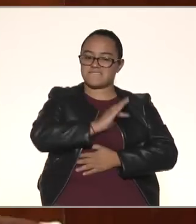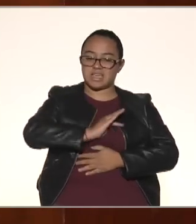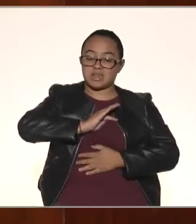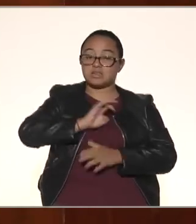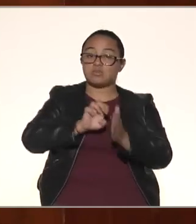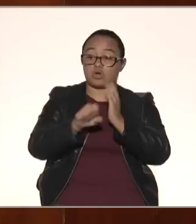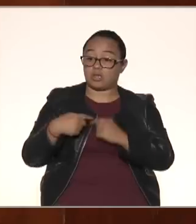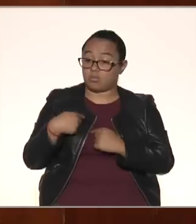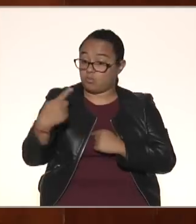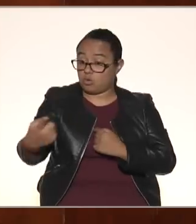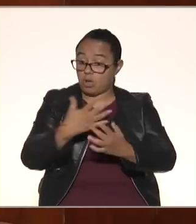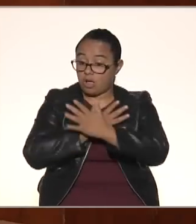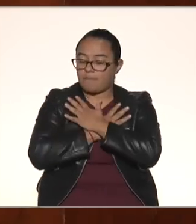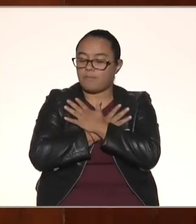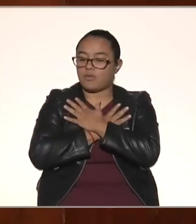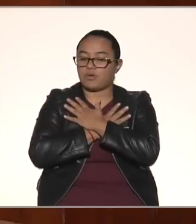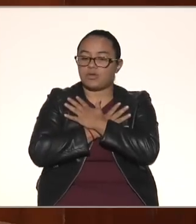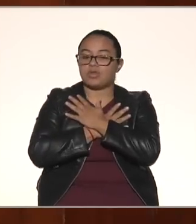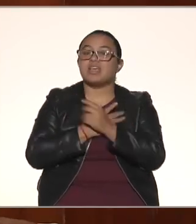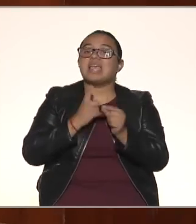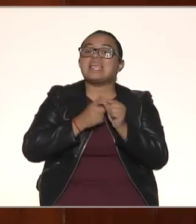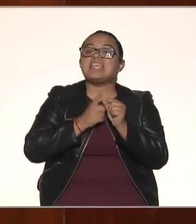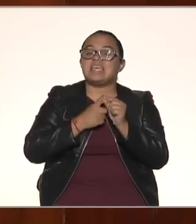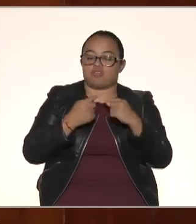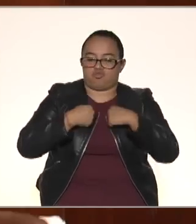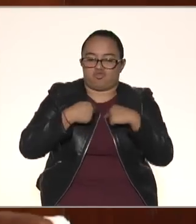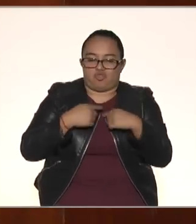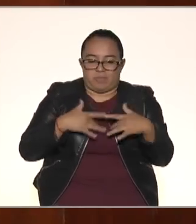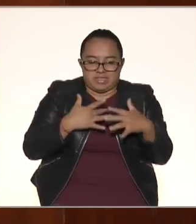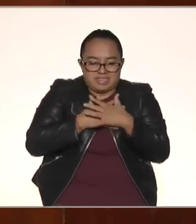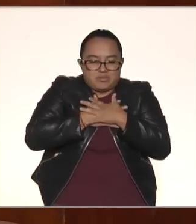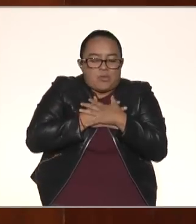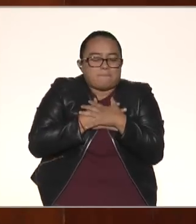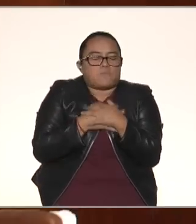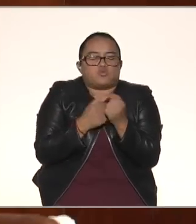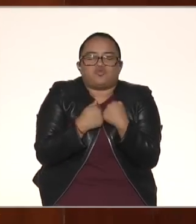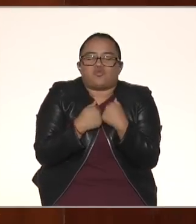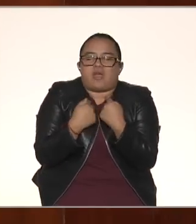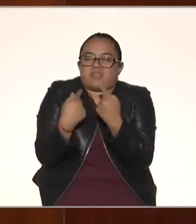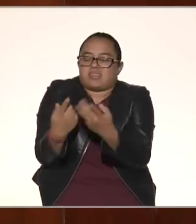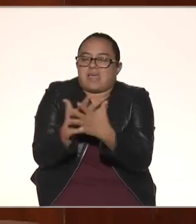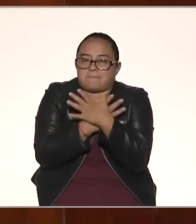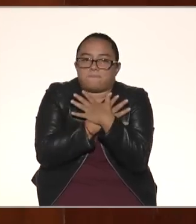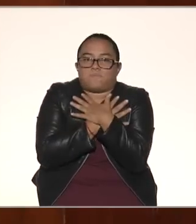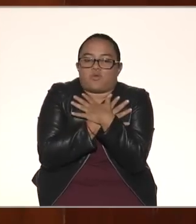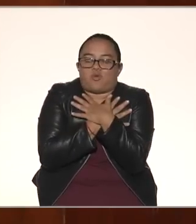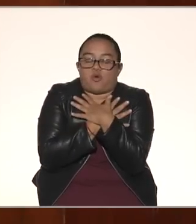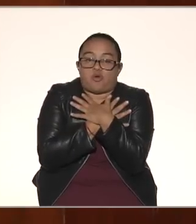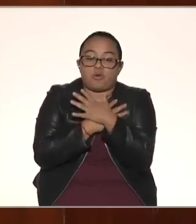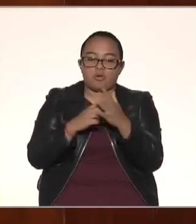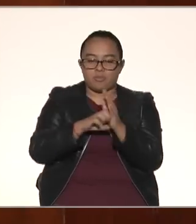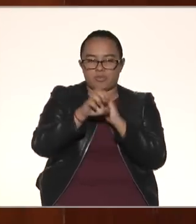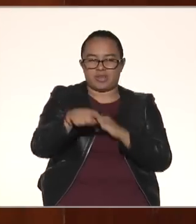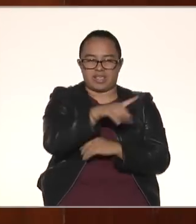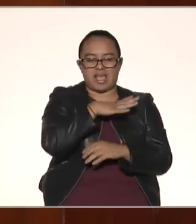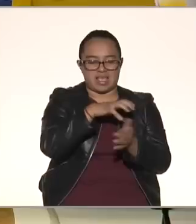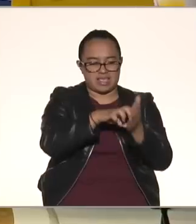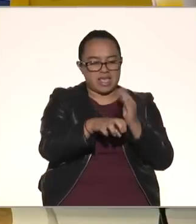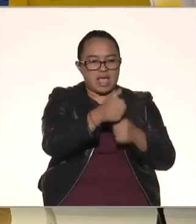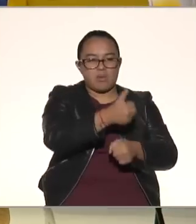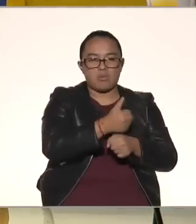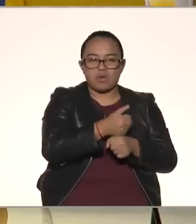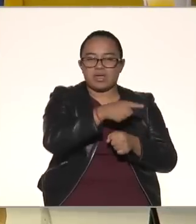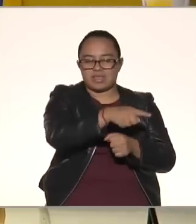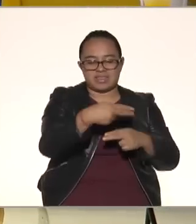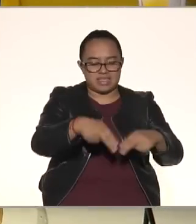persona, el que se está inundando de amor soy yo, hay un ejemplo, si está un abuelito, abrazando a su nieto, y está